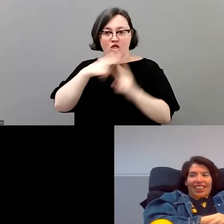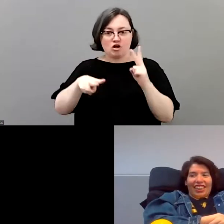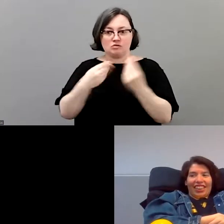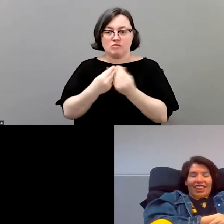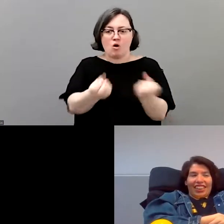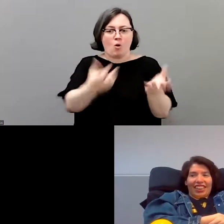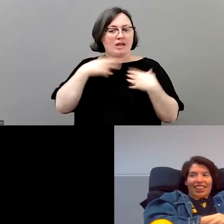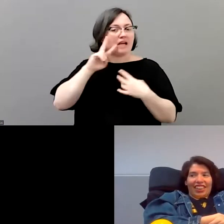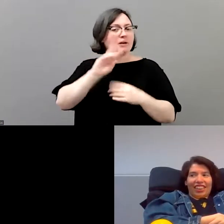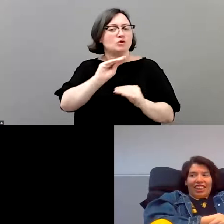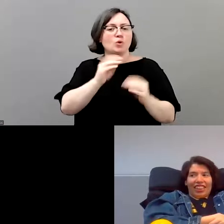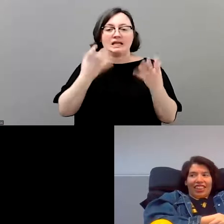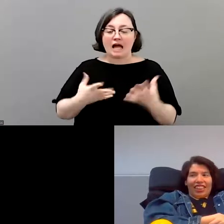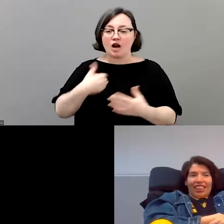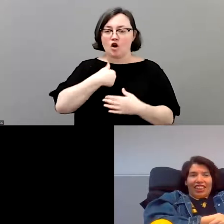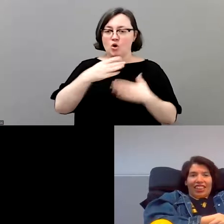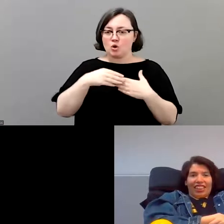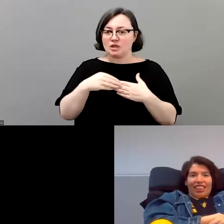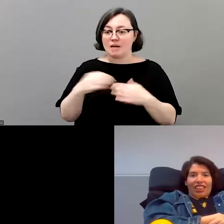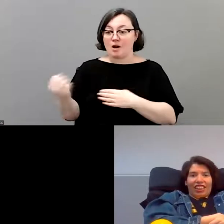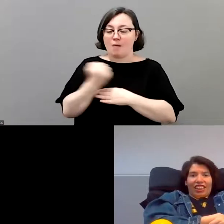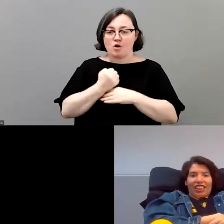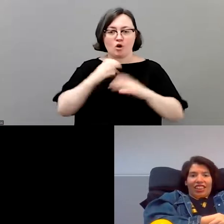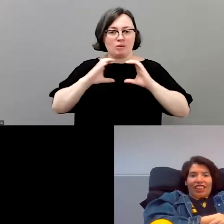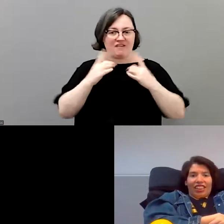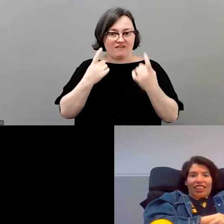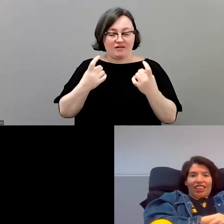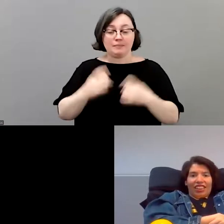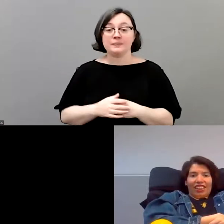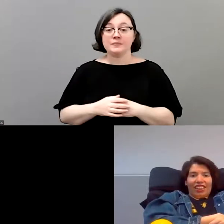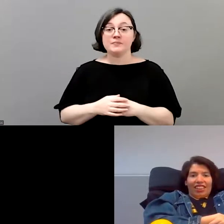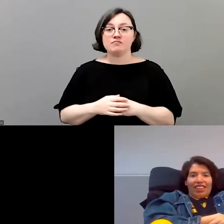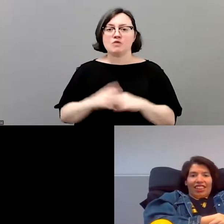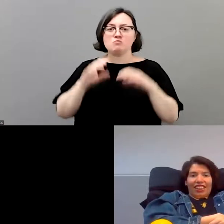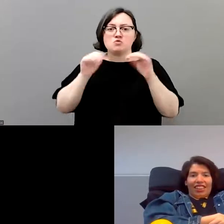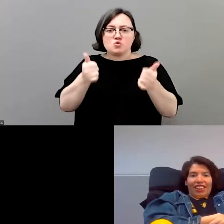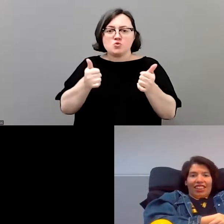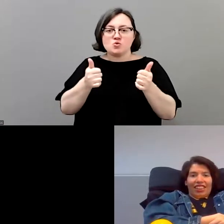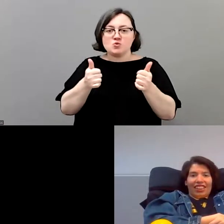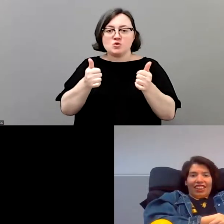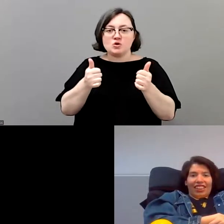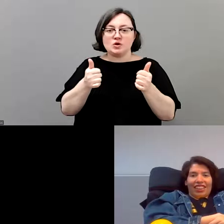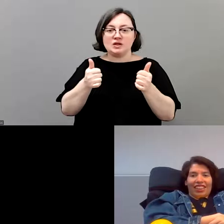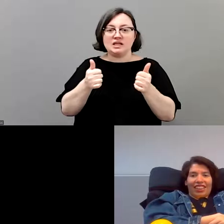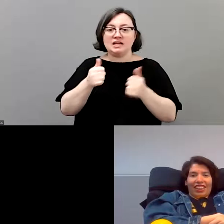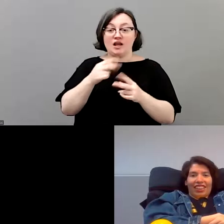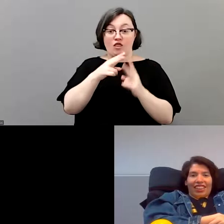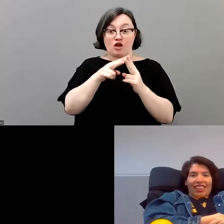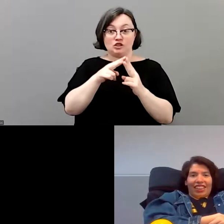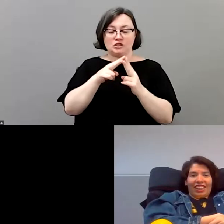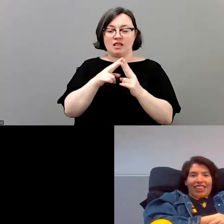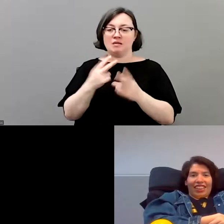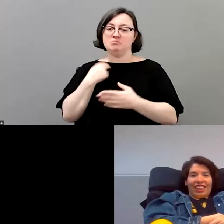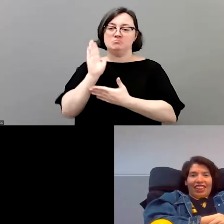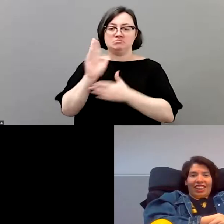es su experiencia como usuaria con necesidades de apoyo en su comunicación. Para comenzar, Tamara y Miriam se van a presentar